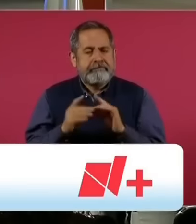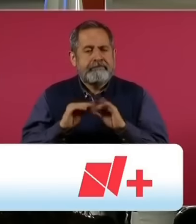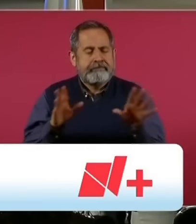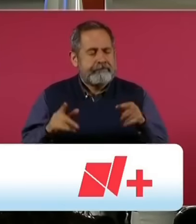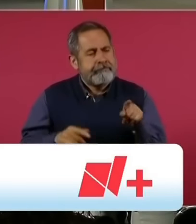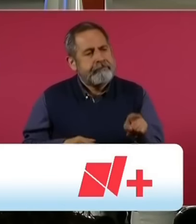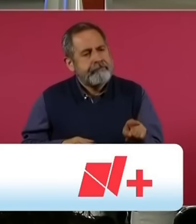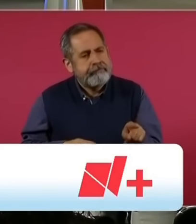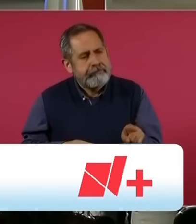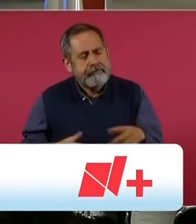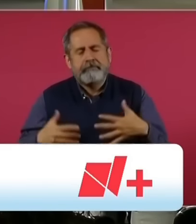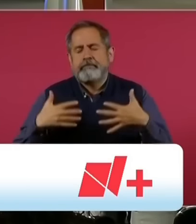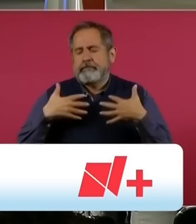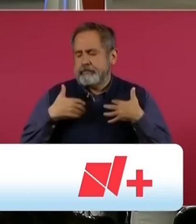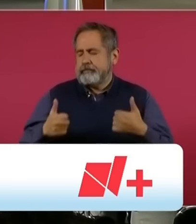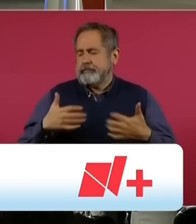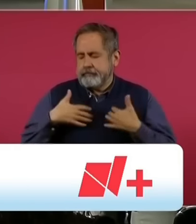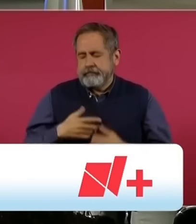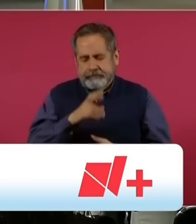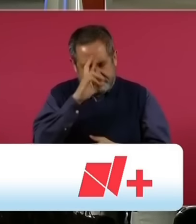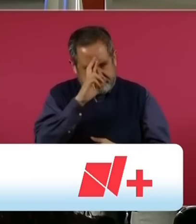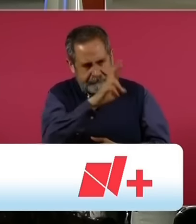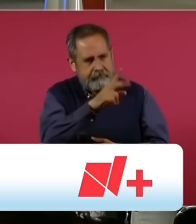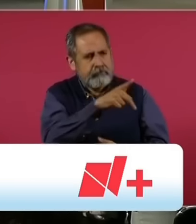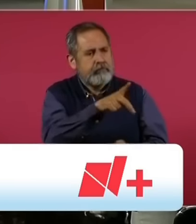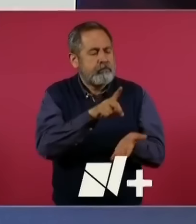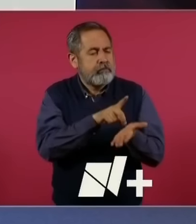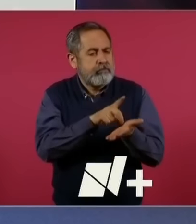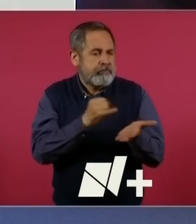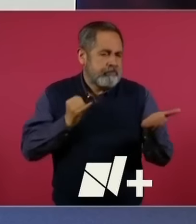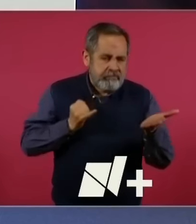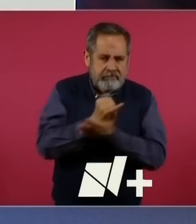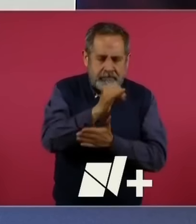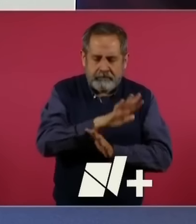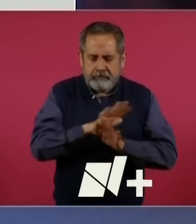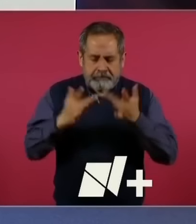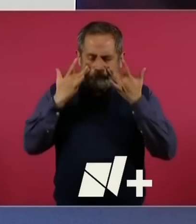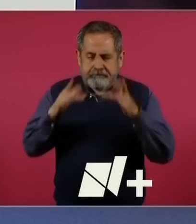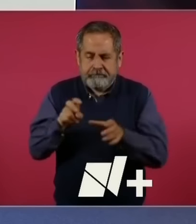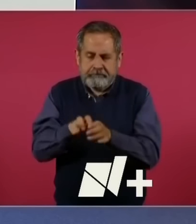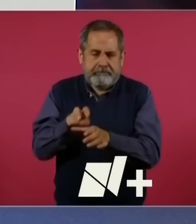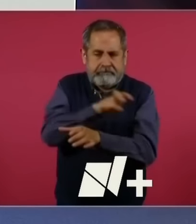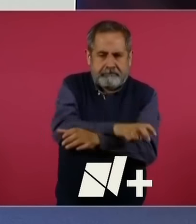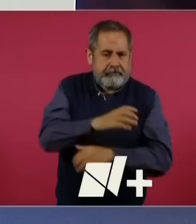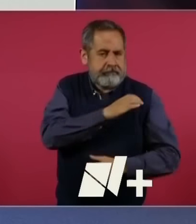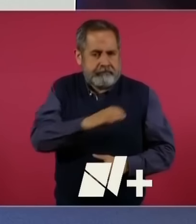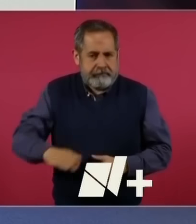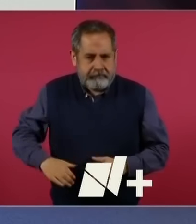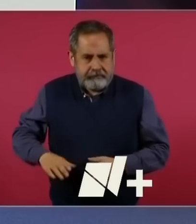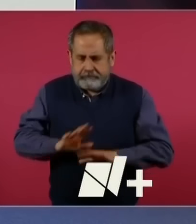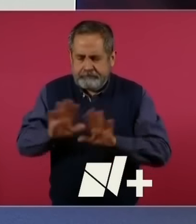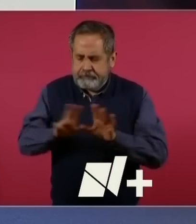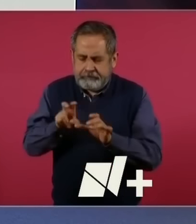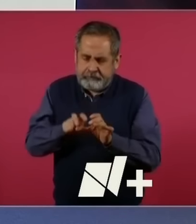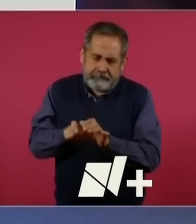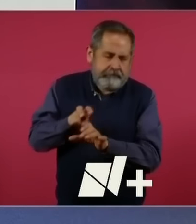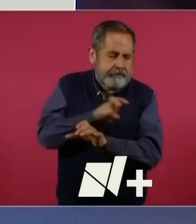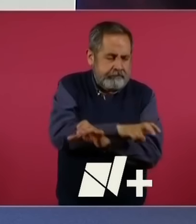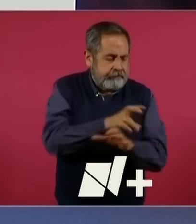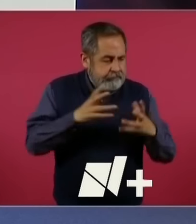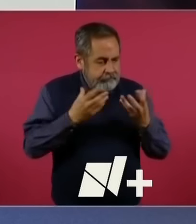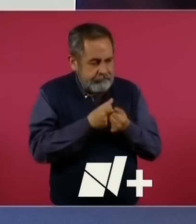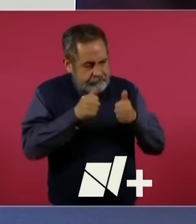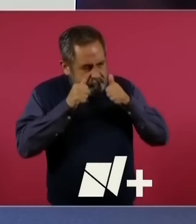el porqué de su decisión de declinar como candidato de su partido para dedicar todo el tiempo